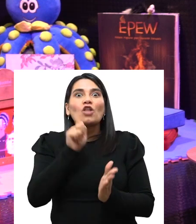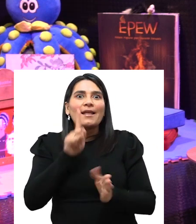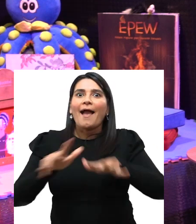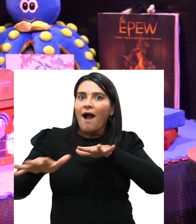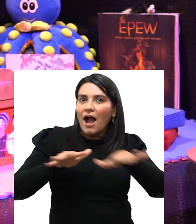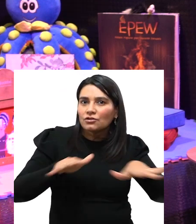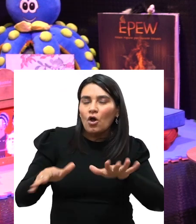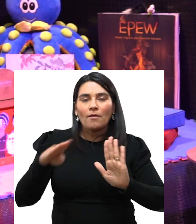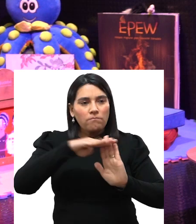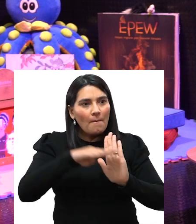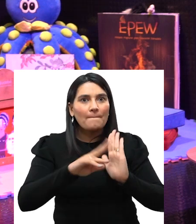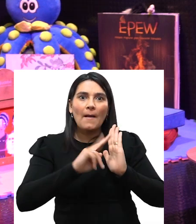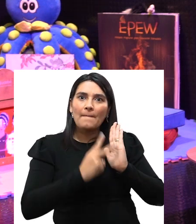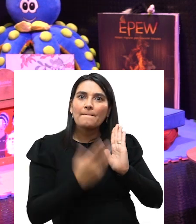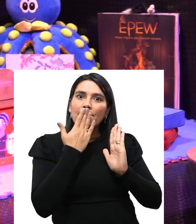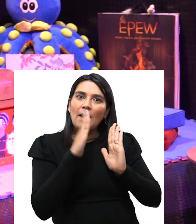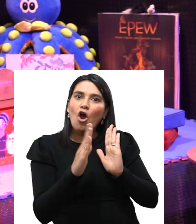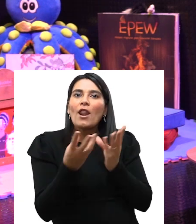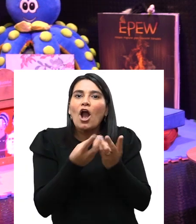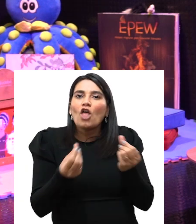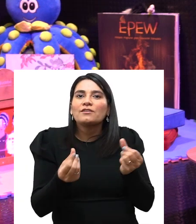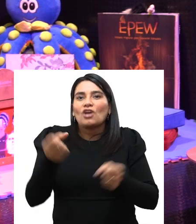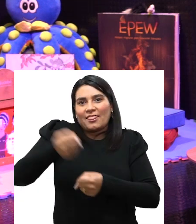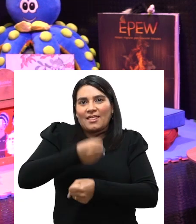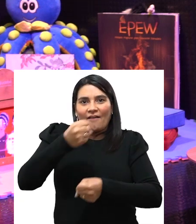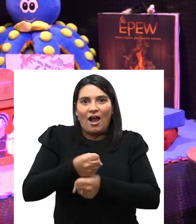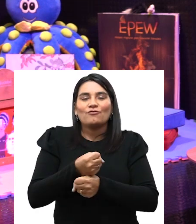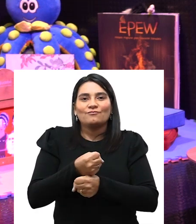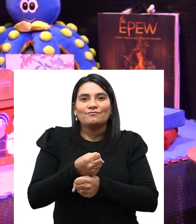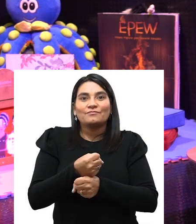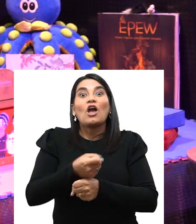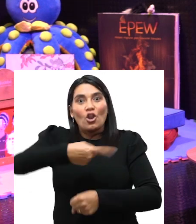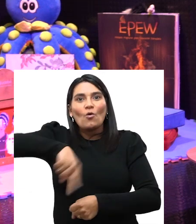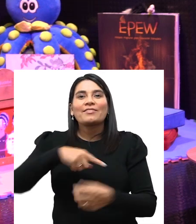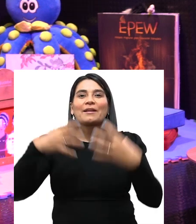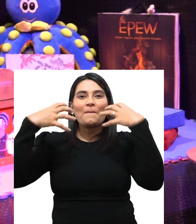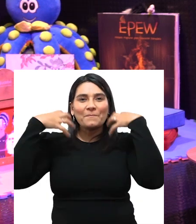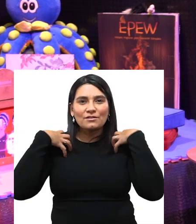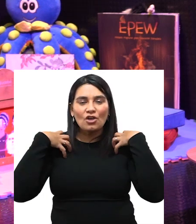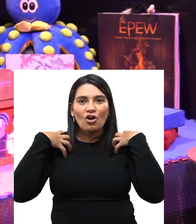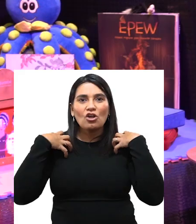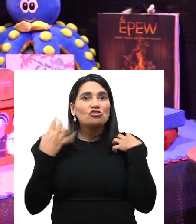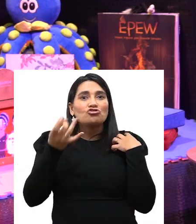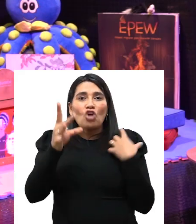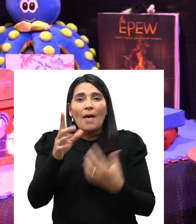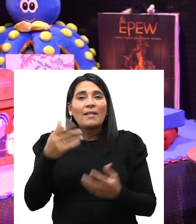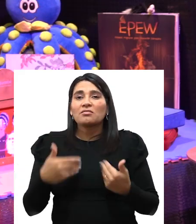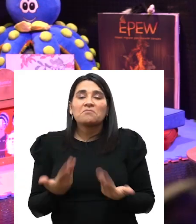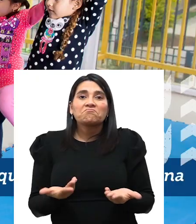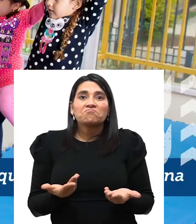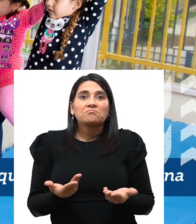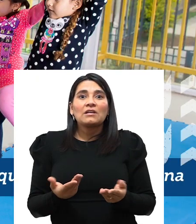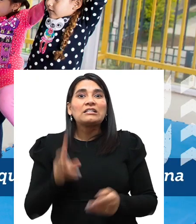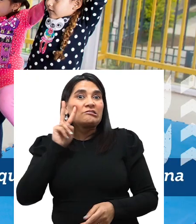y mejoras de las condiciones del ejercicio del trabajo. Nuestra misión no es simplemente posible sin